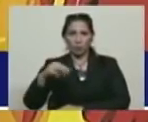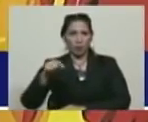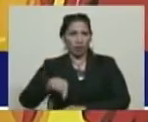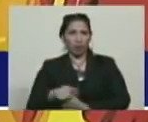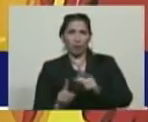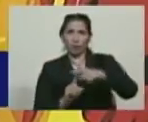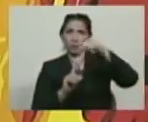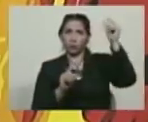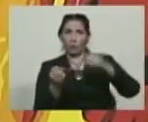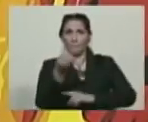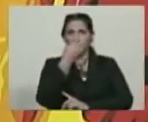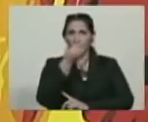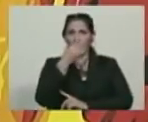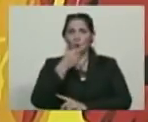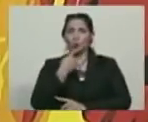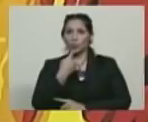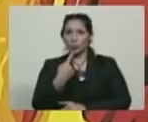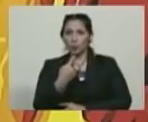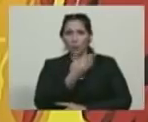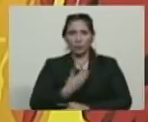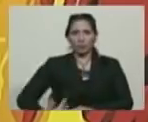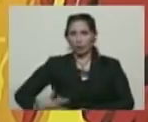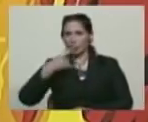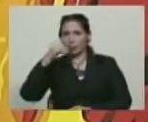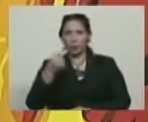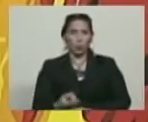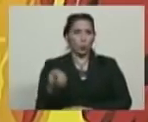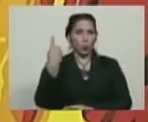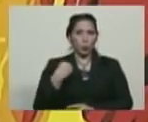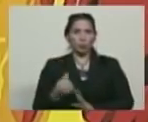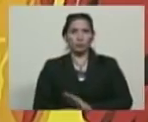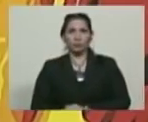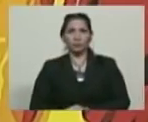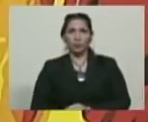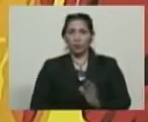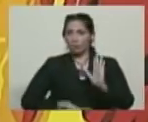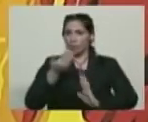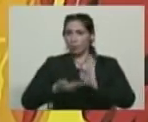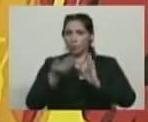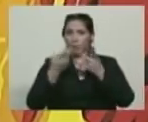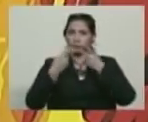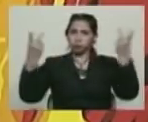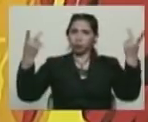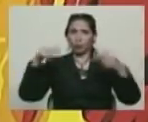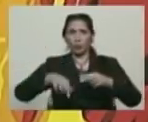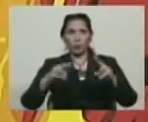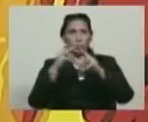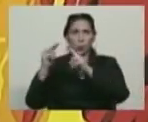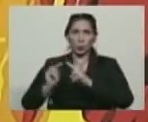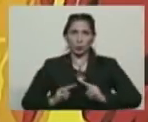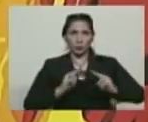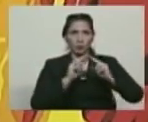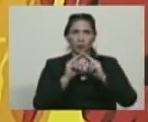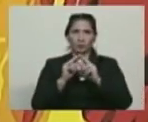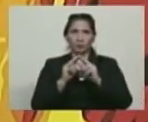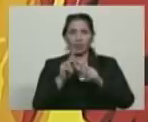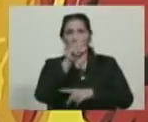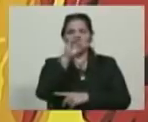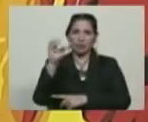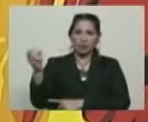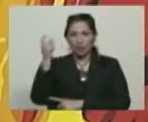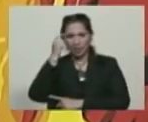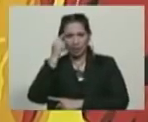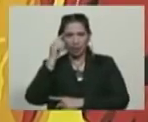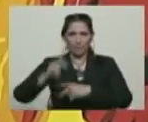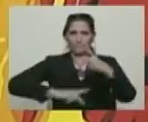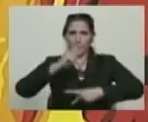miraflores tal y como anunció el jefe de estado la noche de ayer importantes anuncios se darán a conocer como parte de los 100 días del programa de